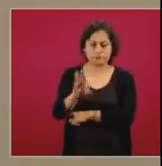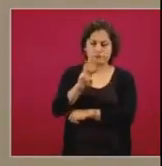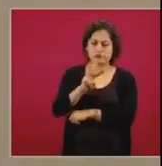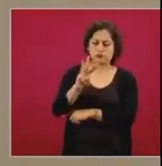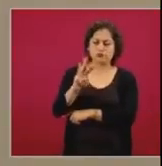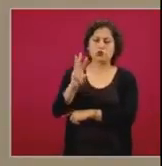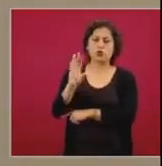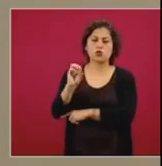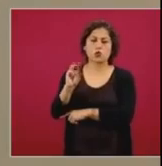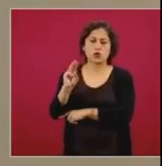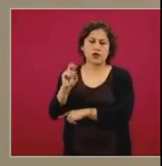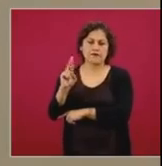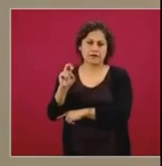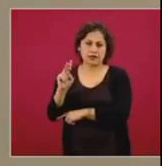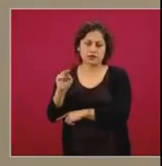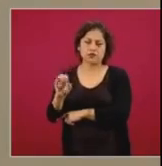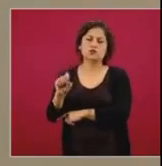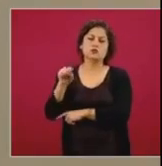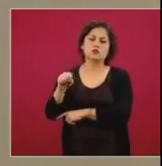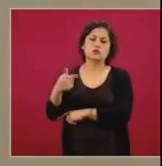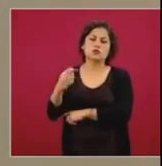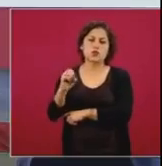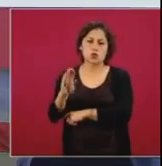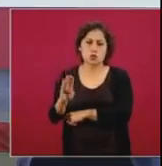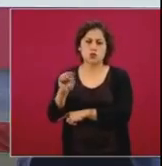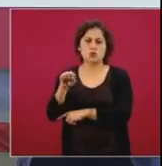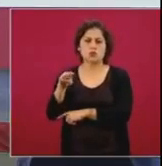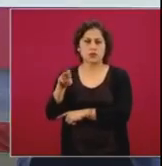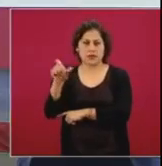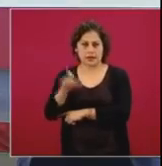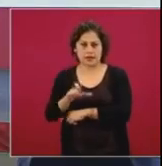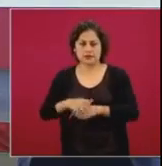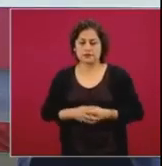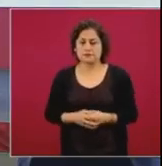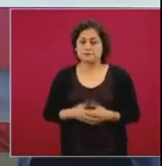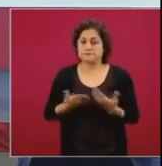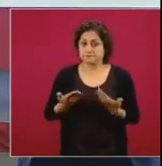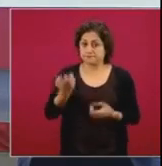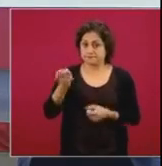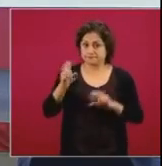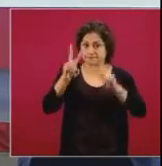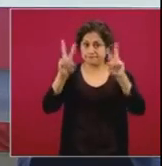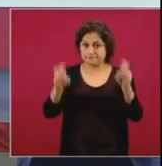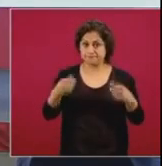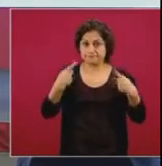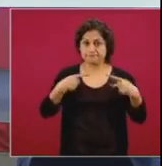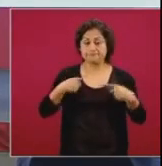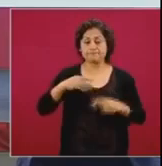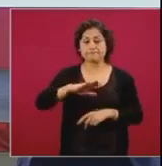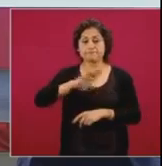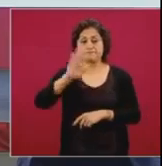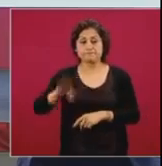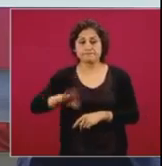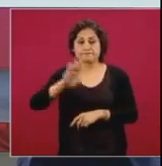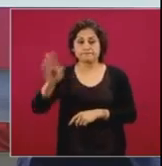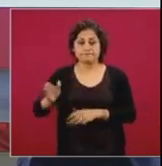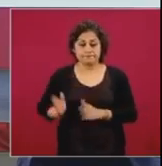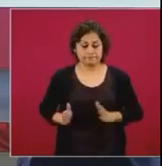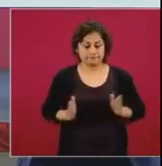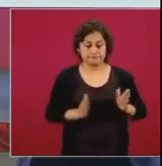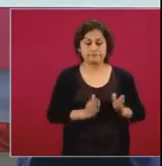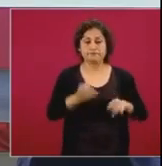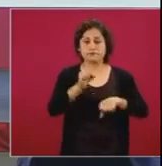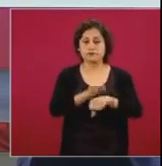coronavirus.gov.mx. Sobre las defunciones ocurridas en la semana epidemiológica número